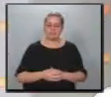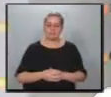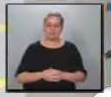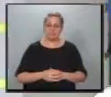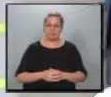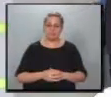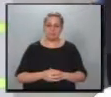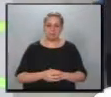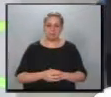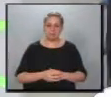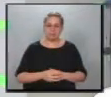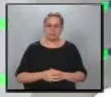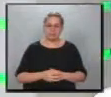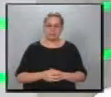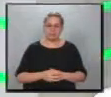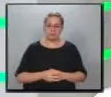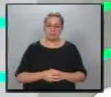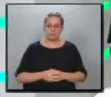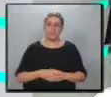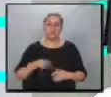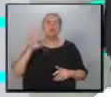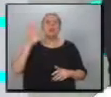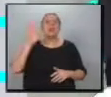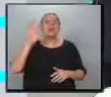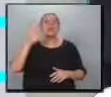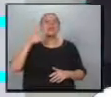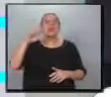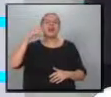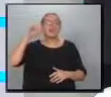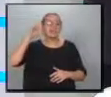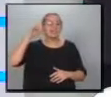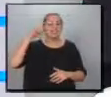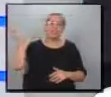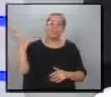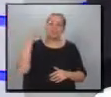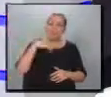Los Ángeles, por favor, que me lo piden los amigos, ¿eh? Como una radio. Gracias, Sabatín. Gracias.